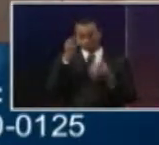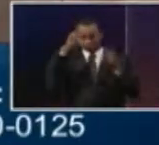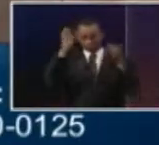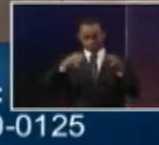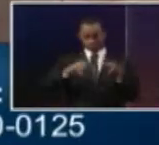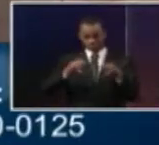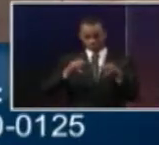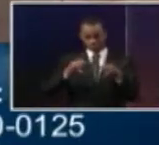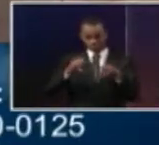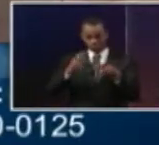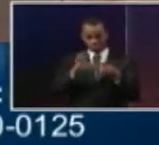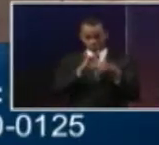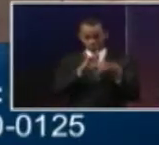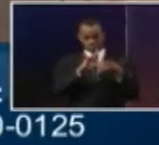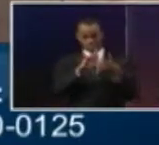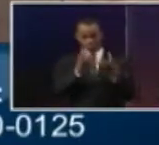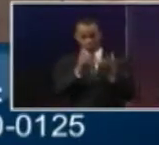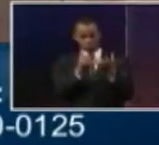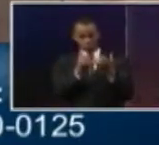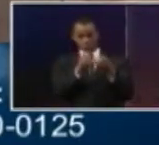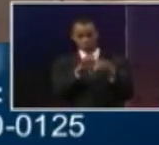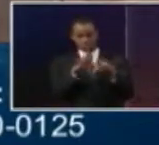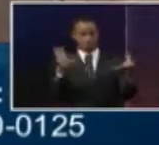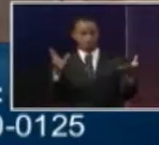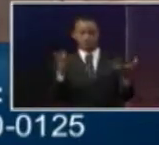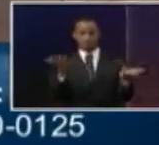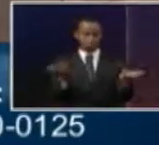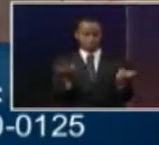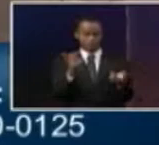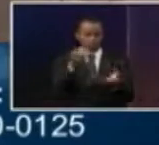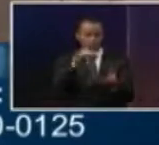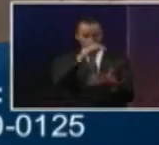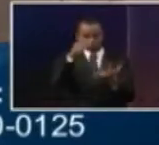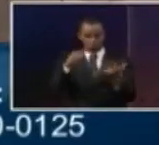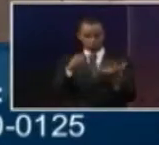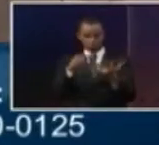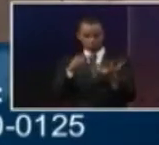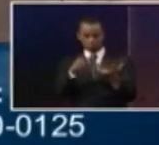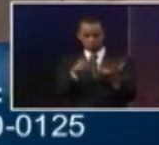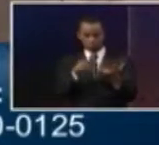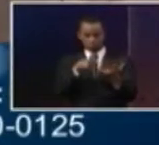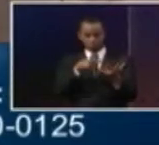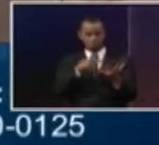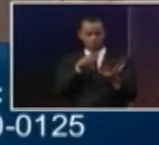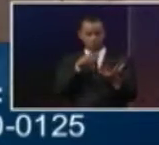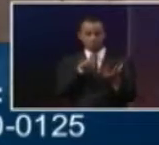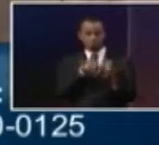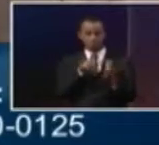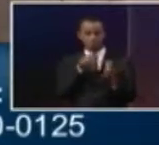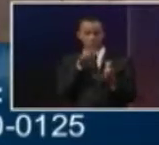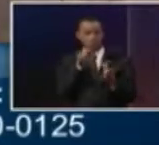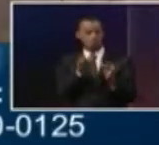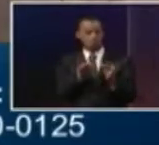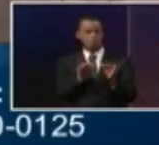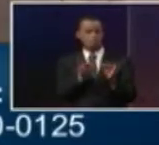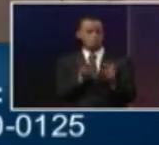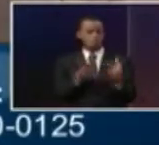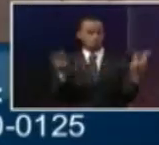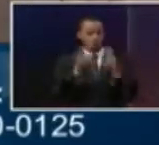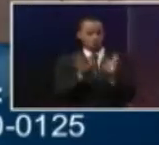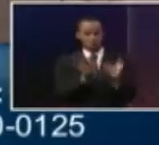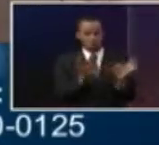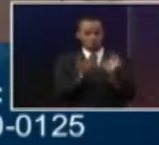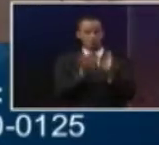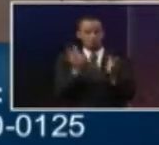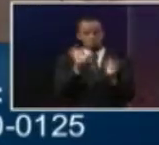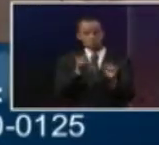ya llegó a un final, lo mejor es sentarte, botar lo que ya no tiene valor, hasta quemar. ¿Algún recuerdo bonito?